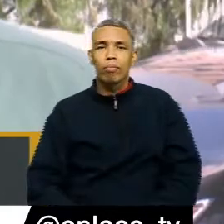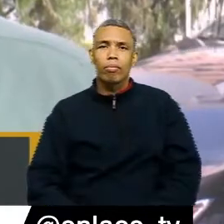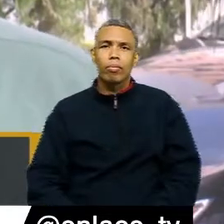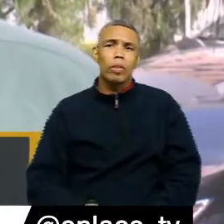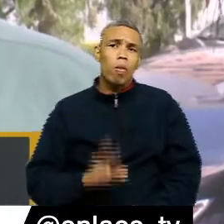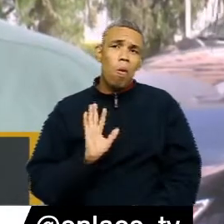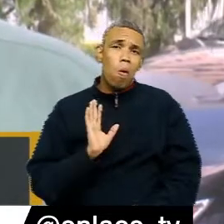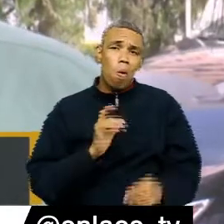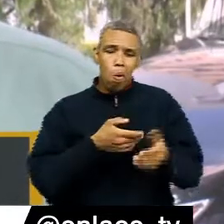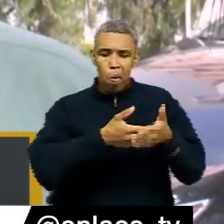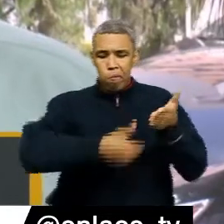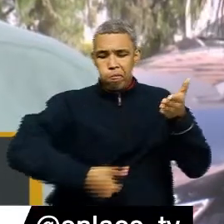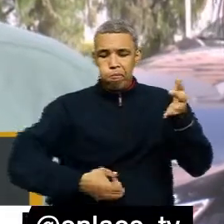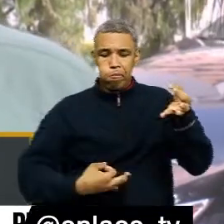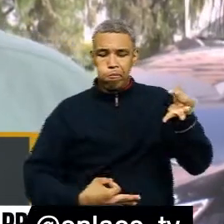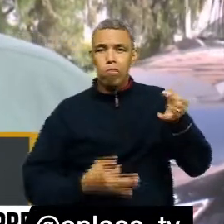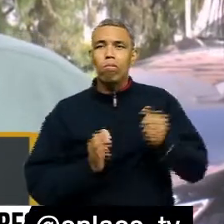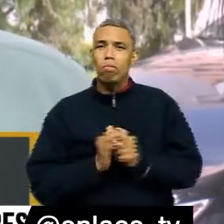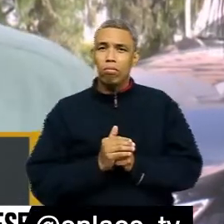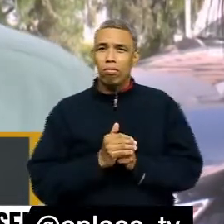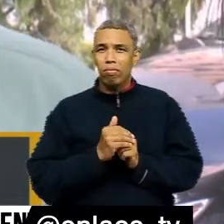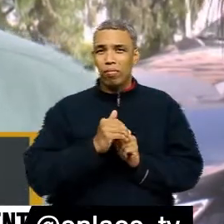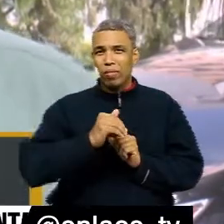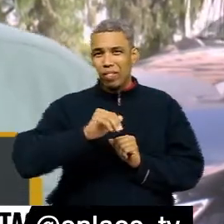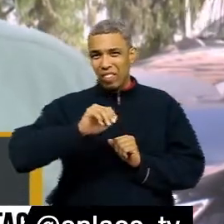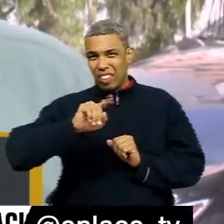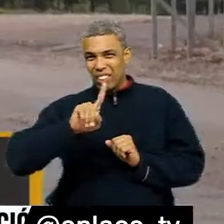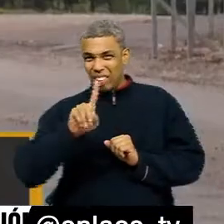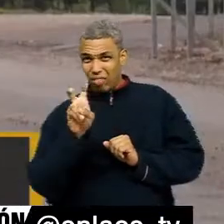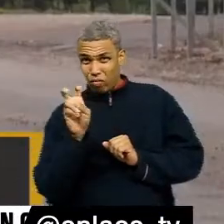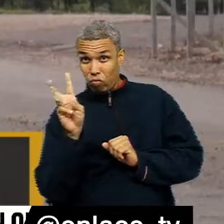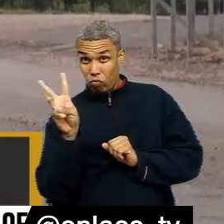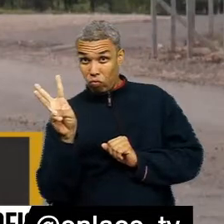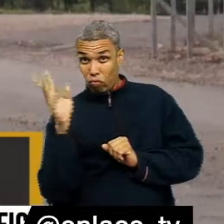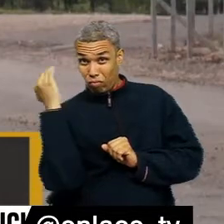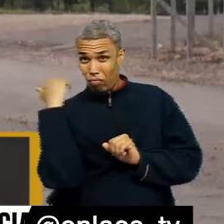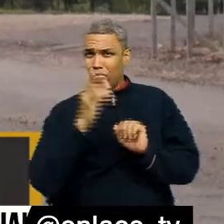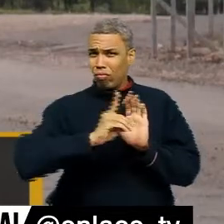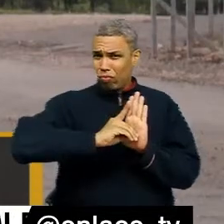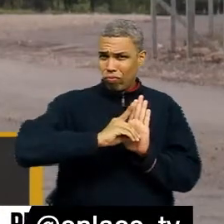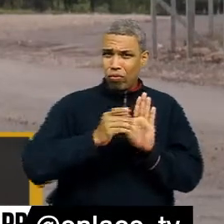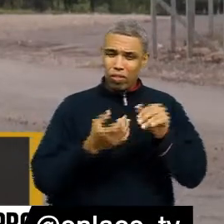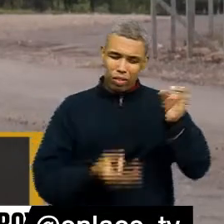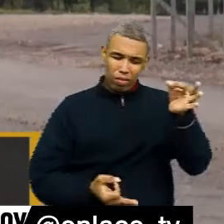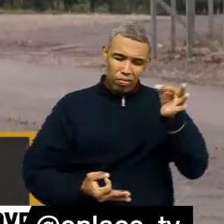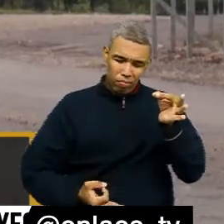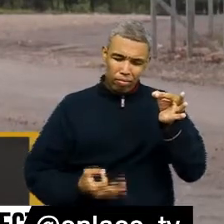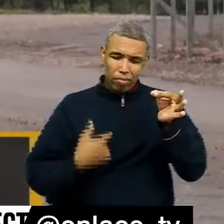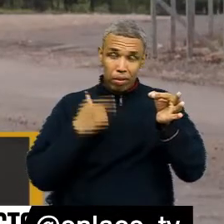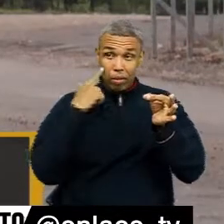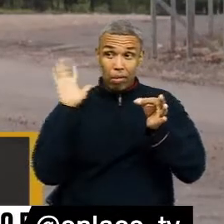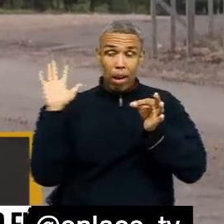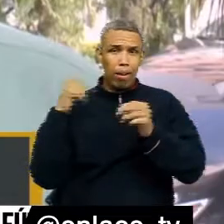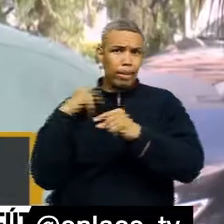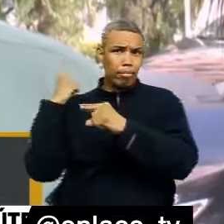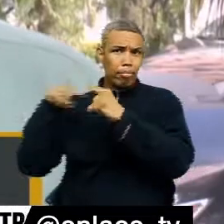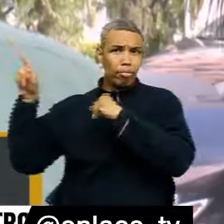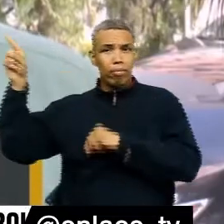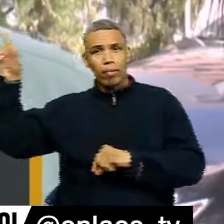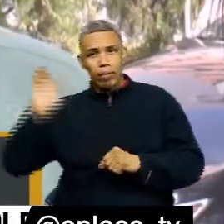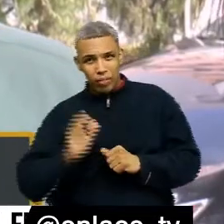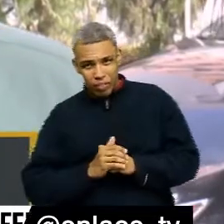pues una inconformidad sobre el decreto 173 que hoy en día opera en Barranca Bermeja. Estamos pues mirando realmente